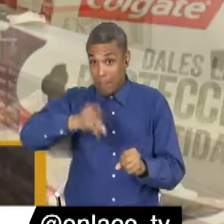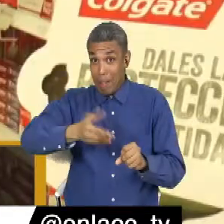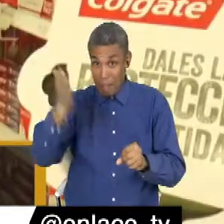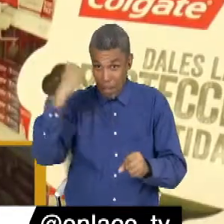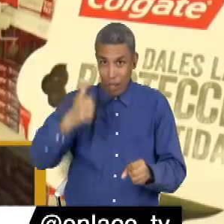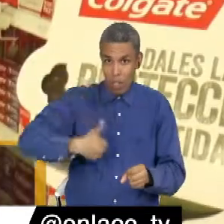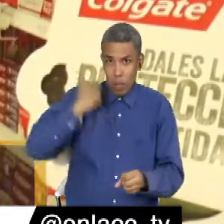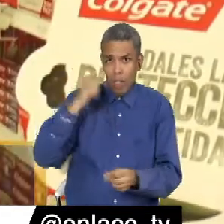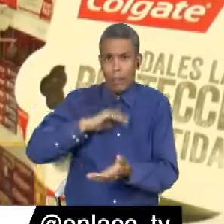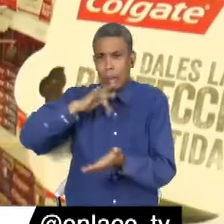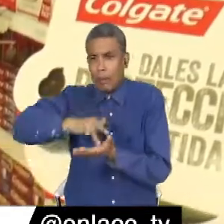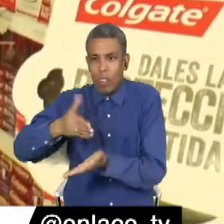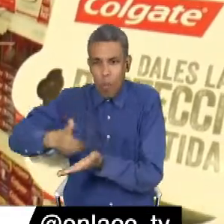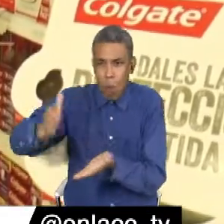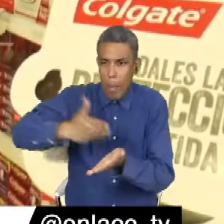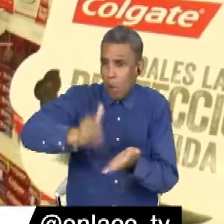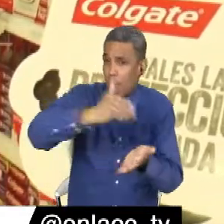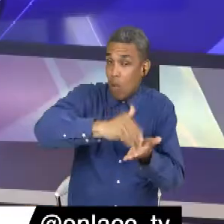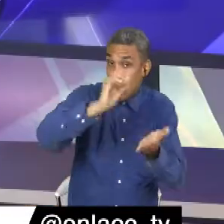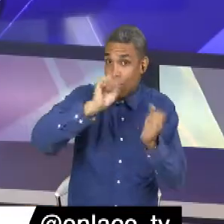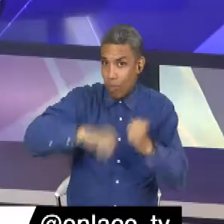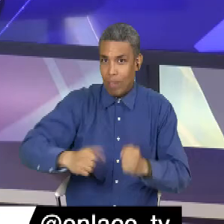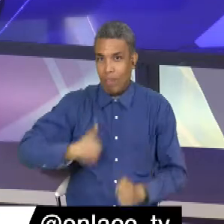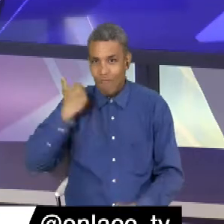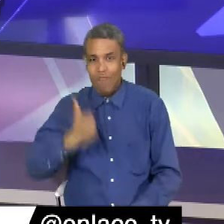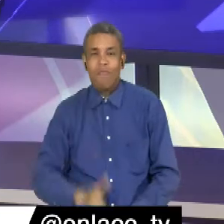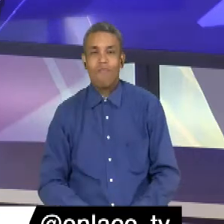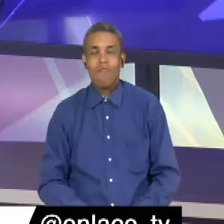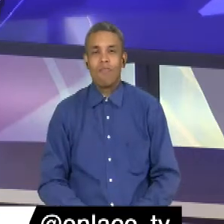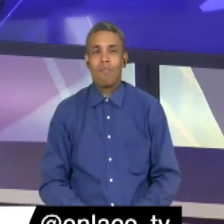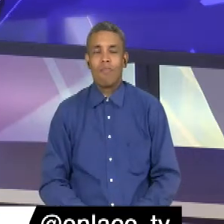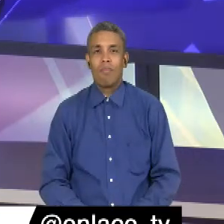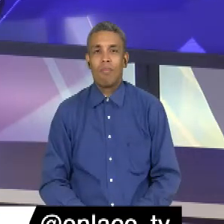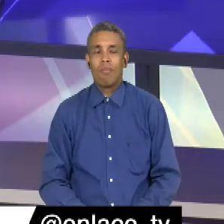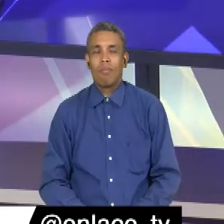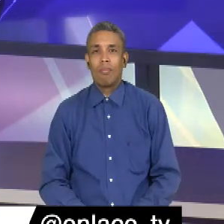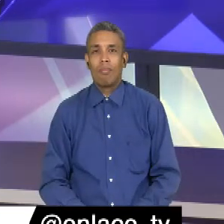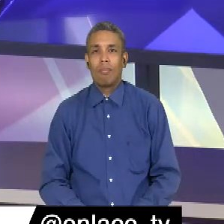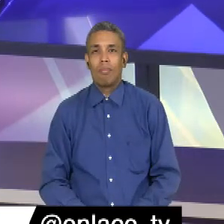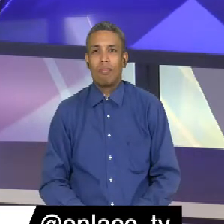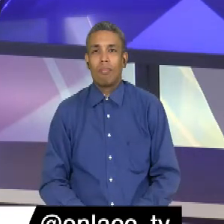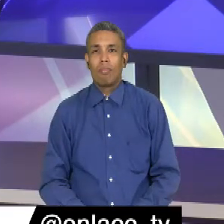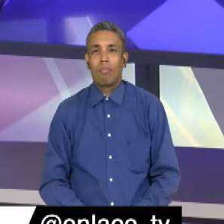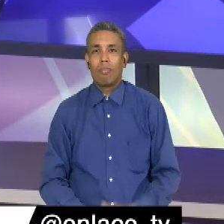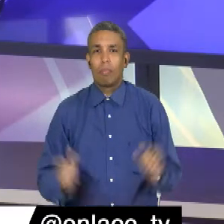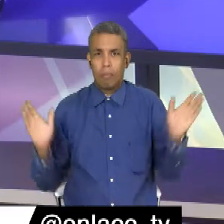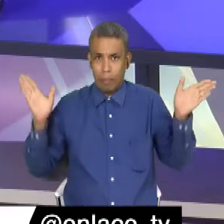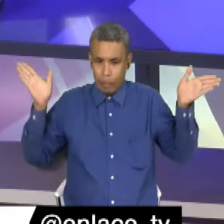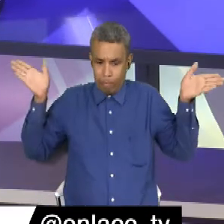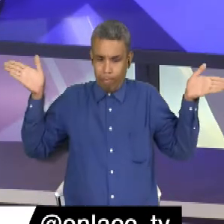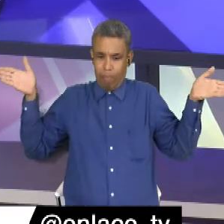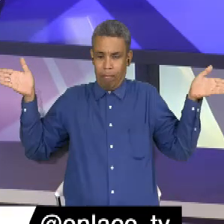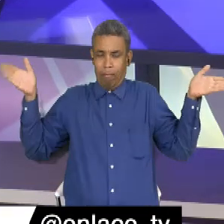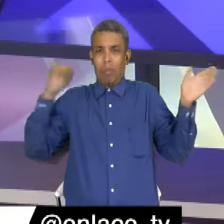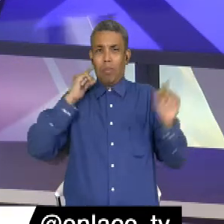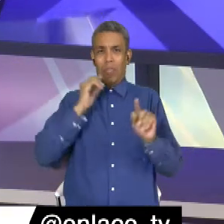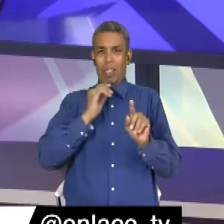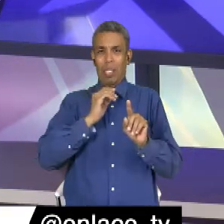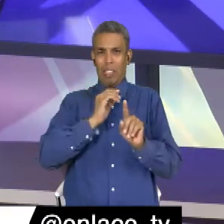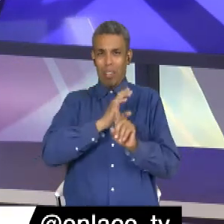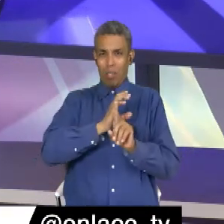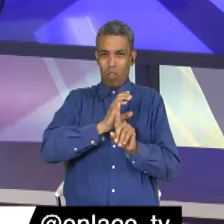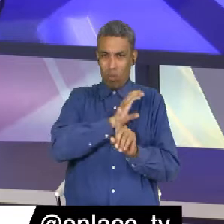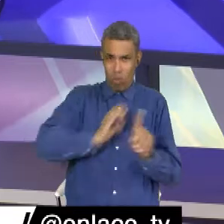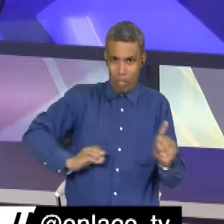y también en las promociones que se avecinan. En el malecón del Cristo Petrolero ya se comenzaron a ubicar algunas mujeres